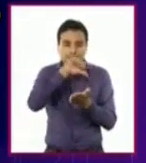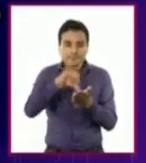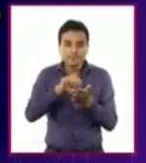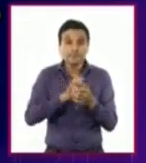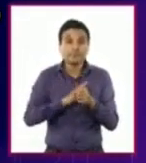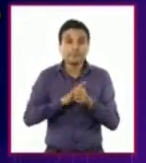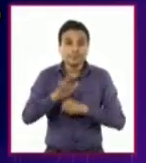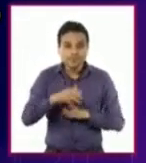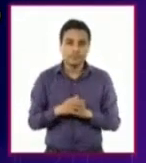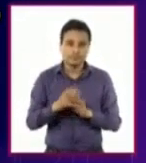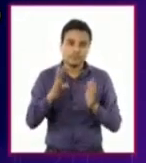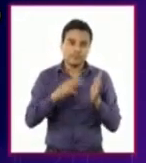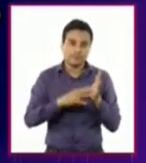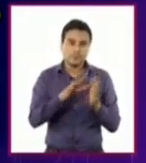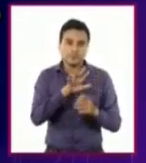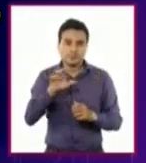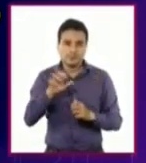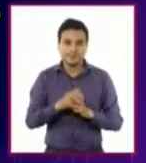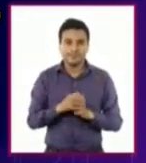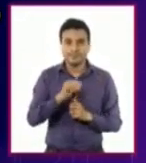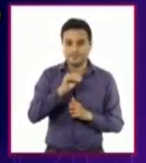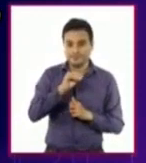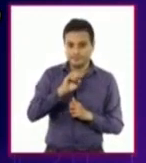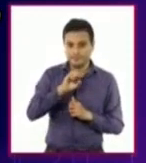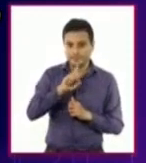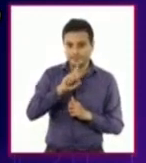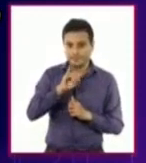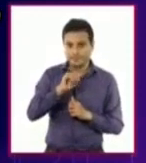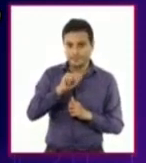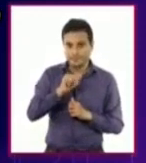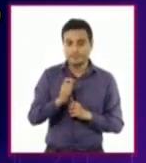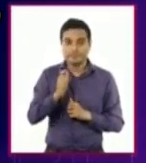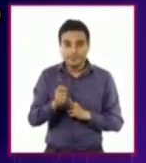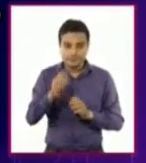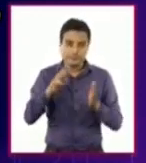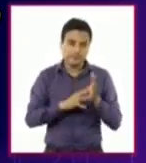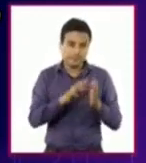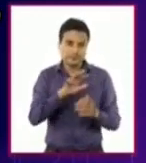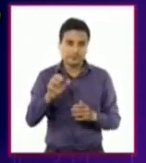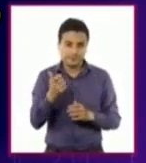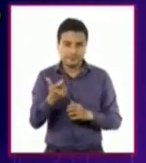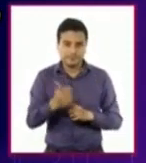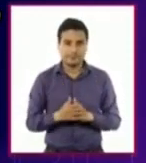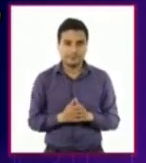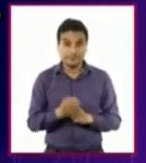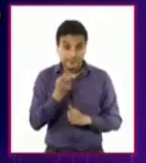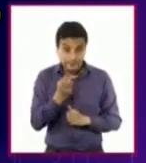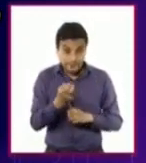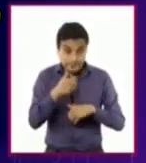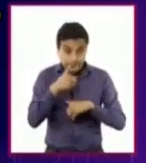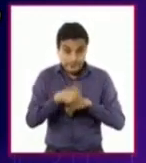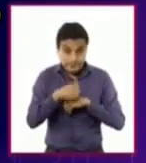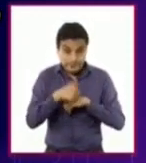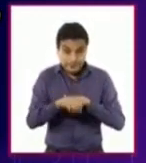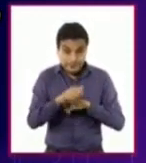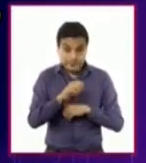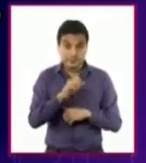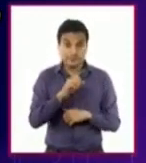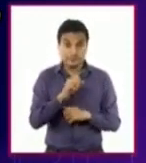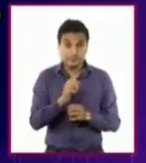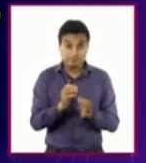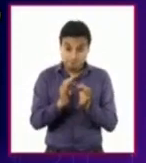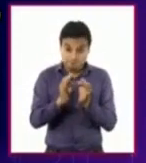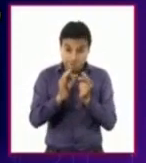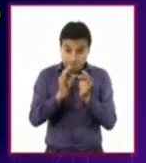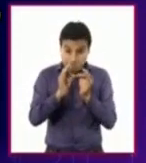mil quinientos por lo tanto la mediana es cuatro mil quinientos pesos este valor podría representar adecuadamente